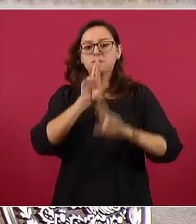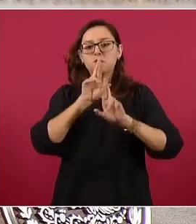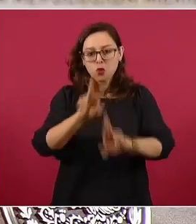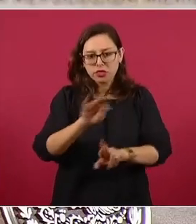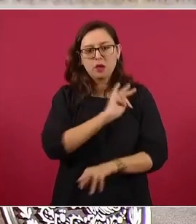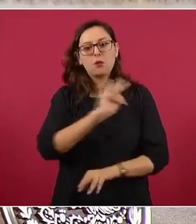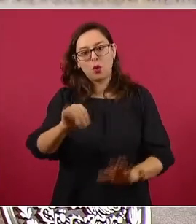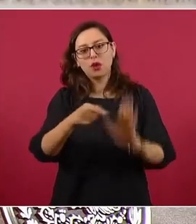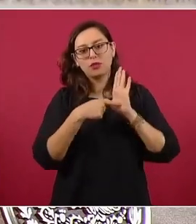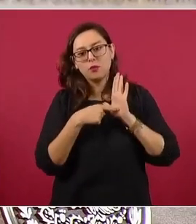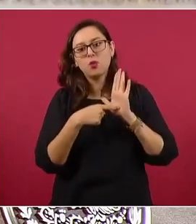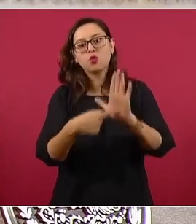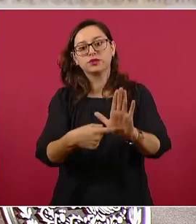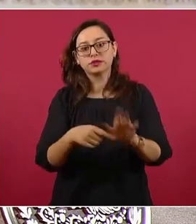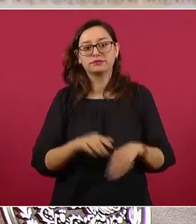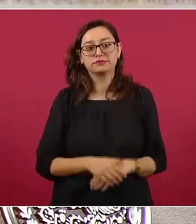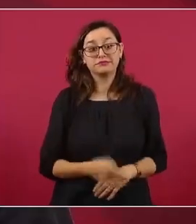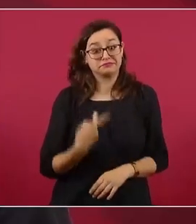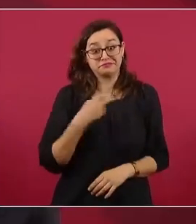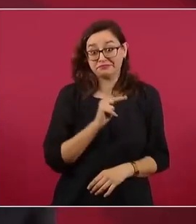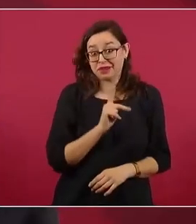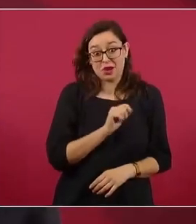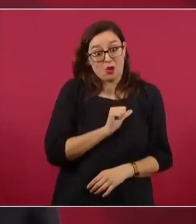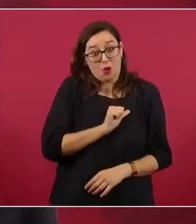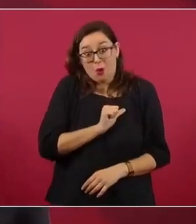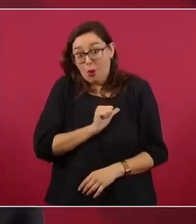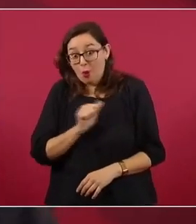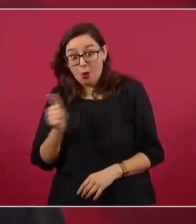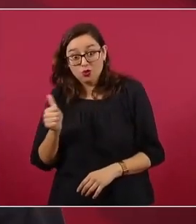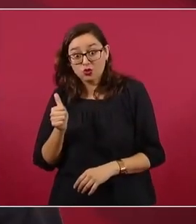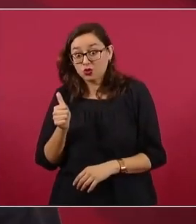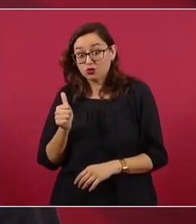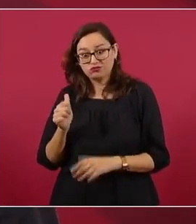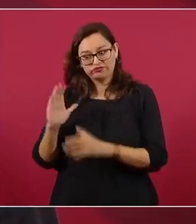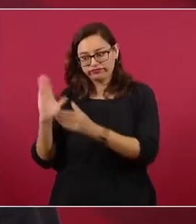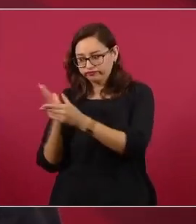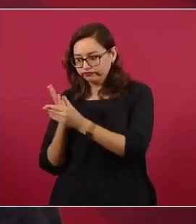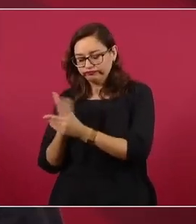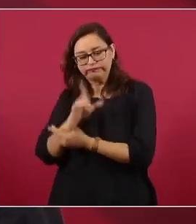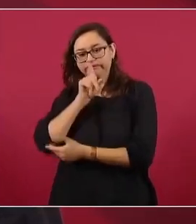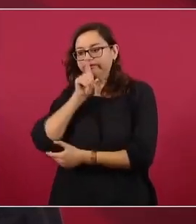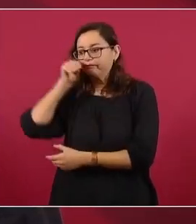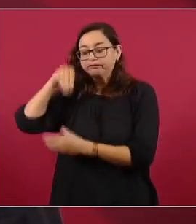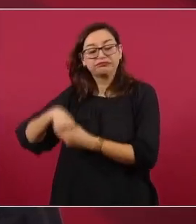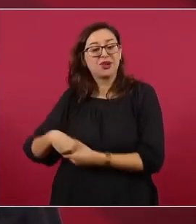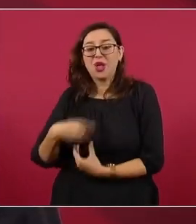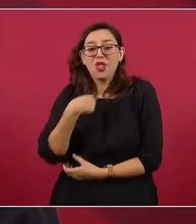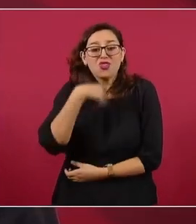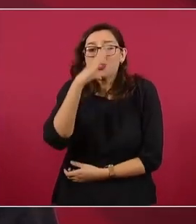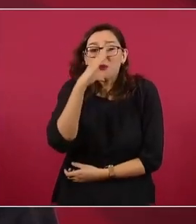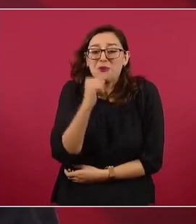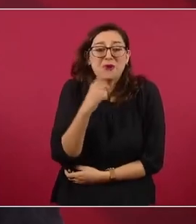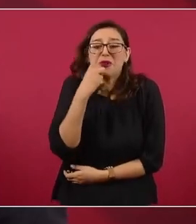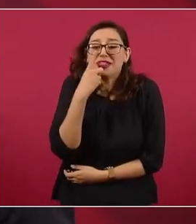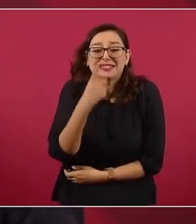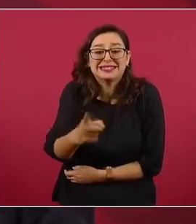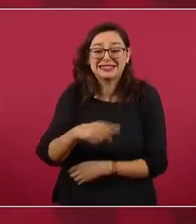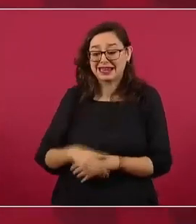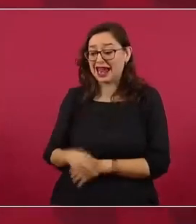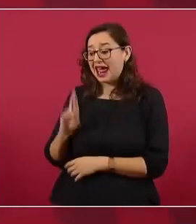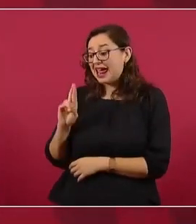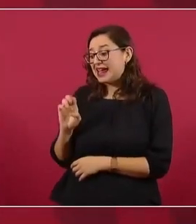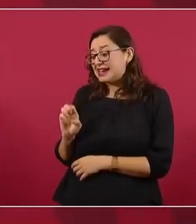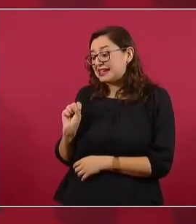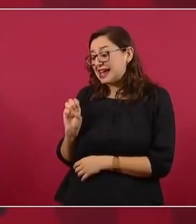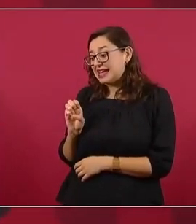como dicen en otros países, clasificada, que se dice reservada, no lo puedo comentar. Si